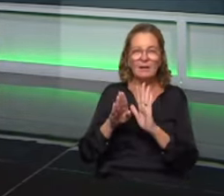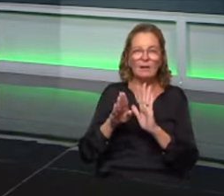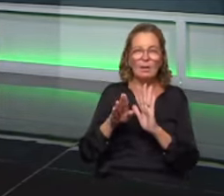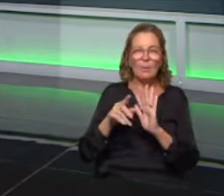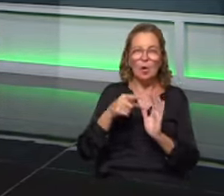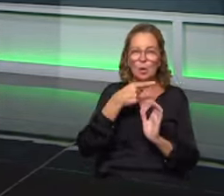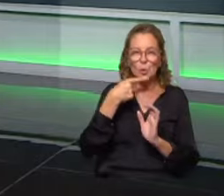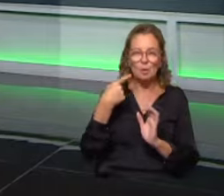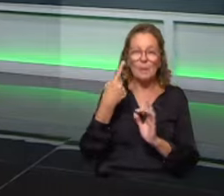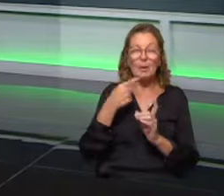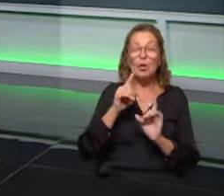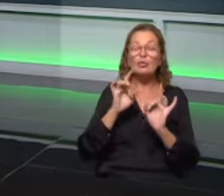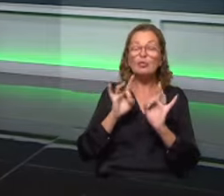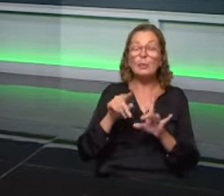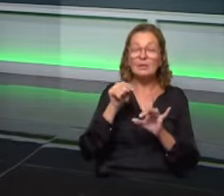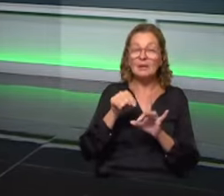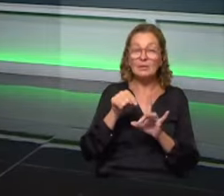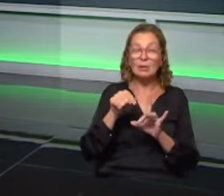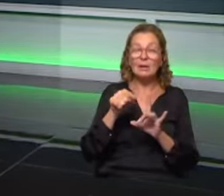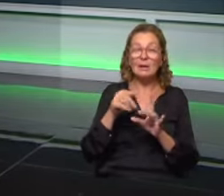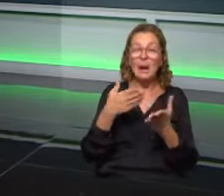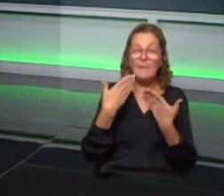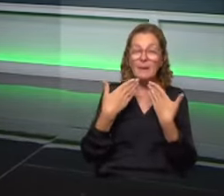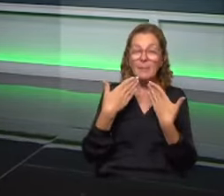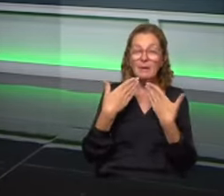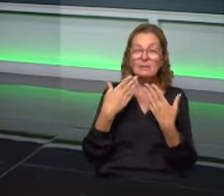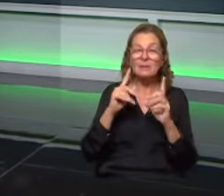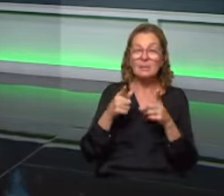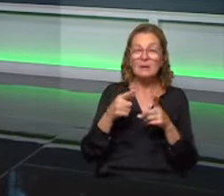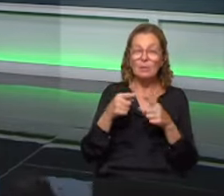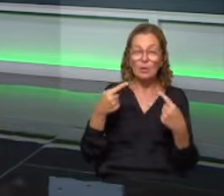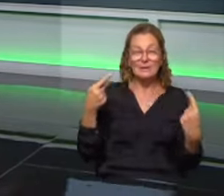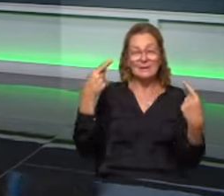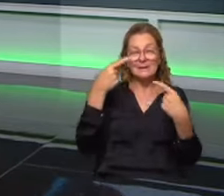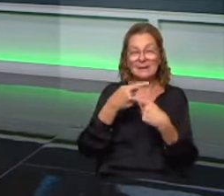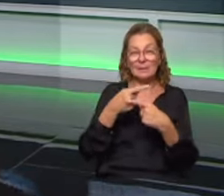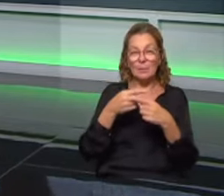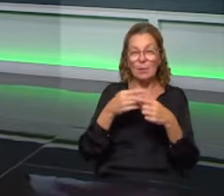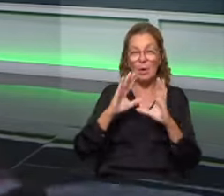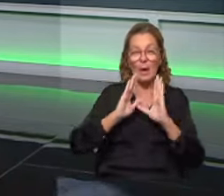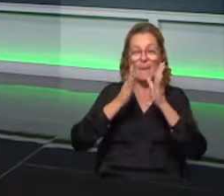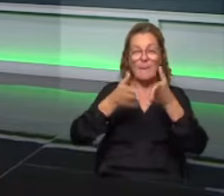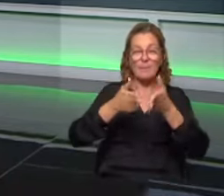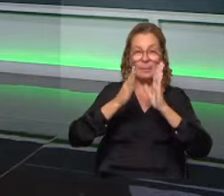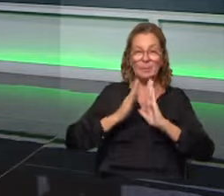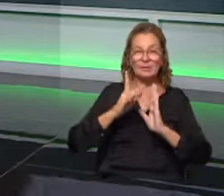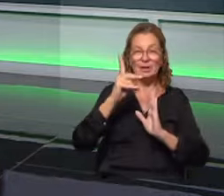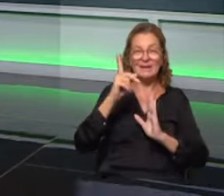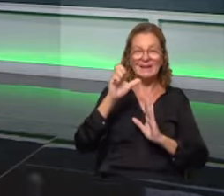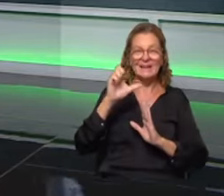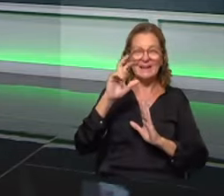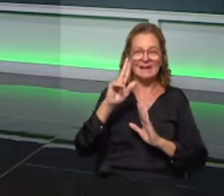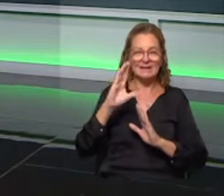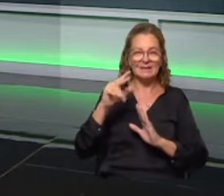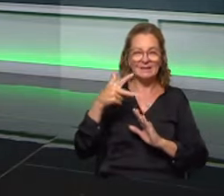territorio ruso. Pero no solamente eso, sino que en esa conversación se hablaba de atacar directamente el puente sobre el estrecho de Kerch, Kerch, un puente que